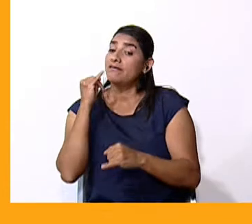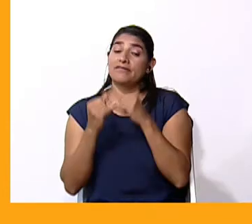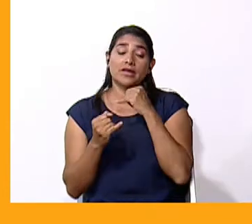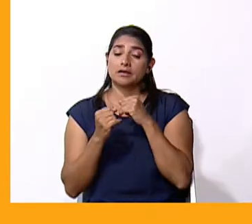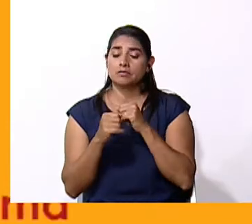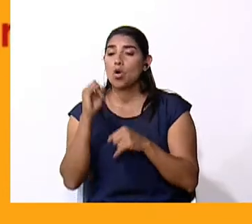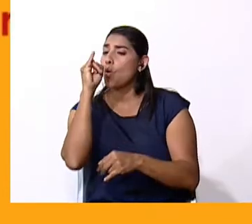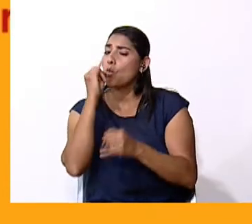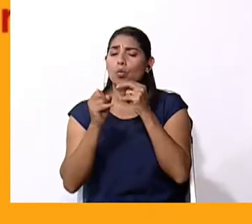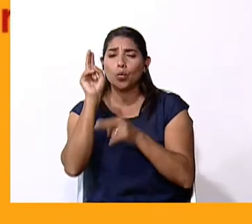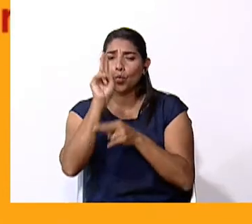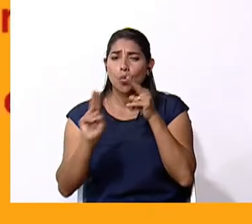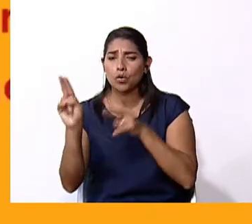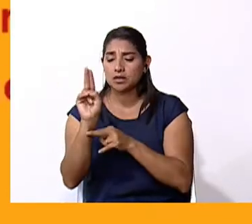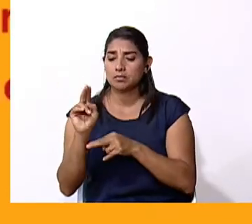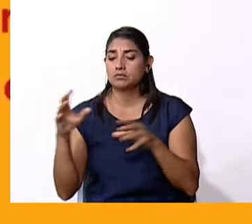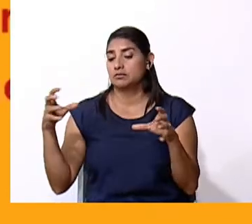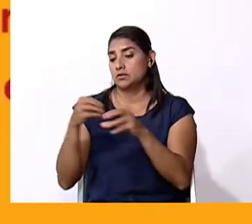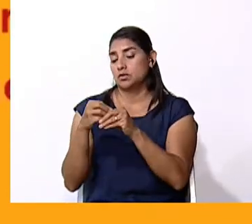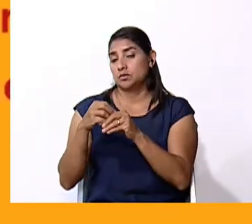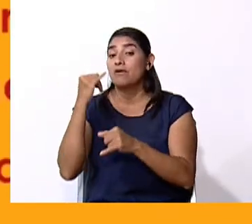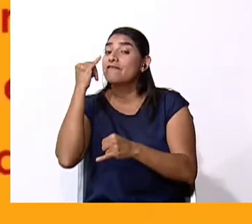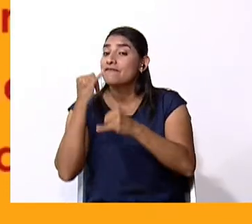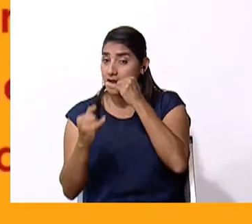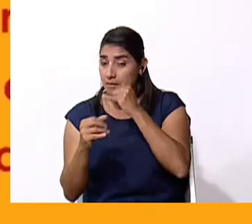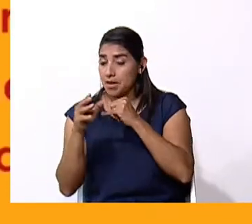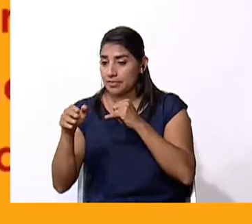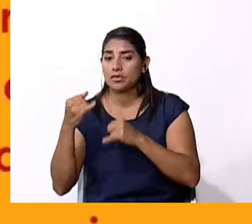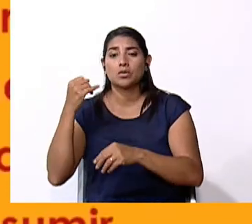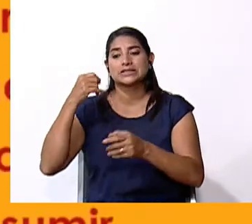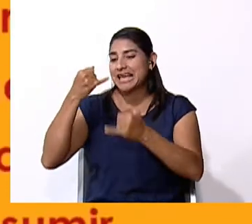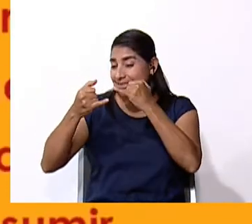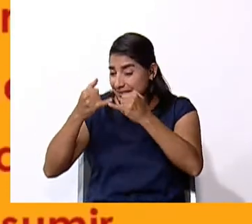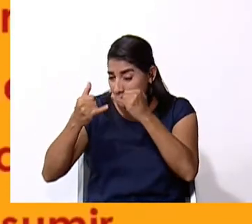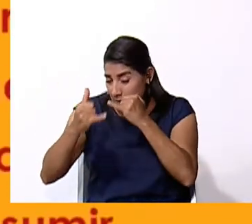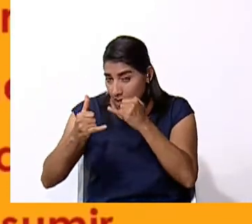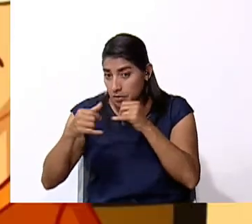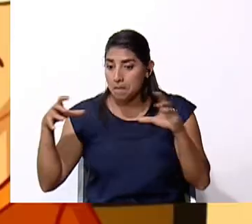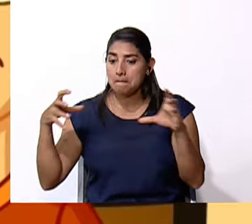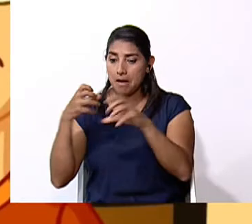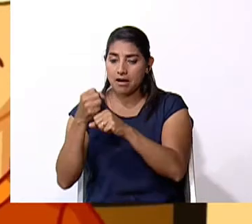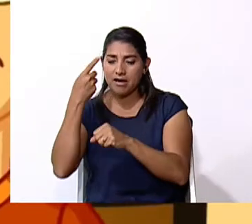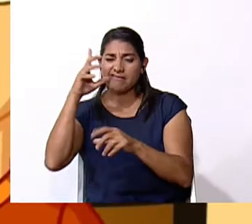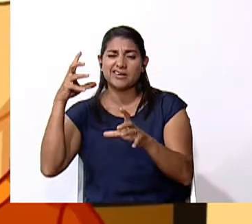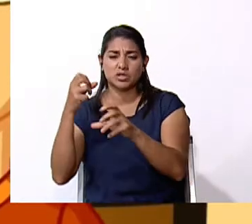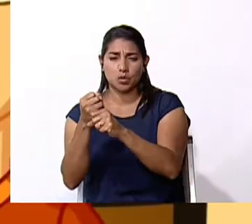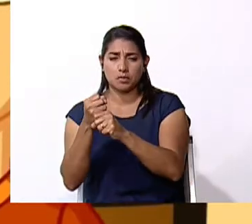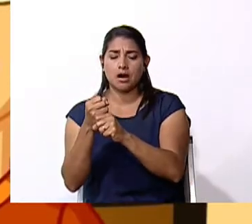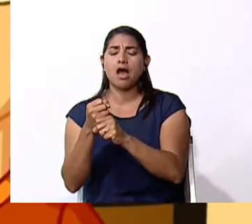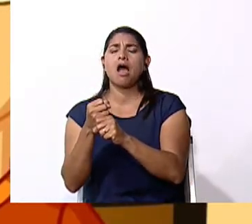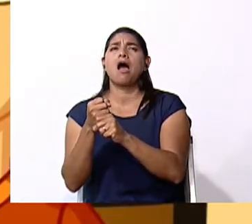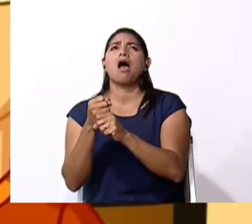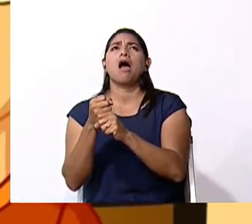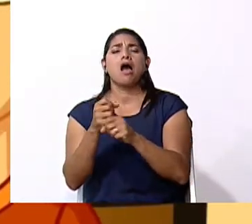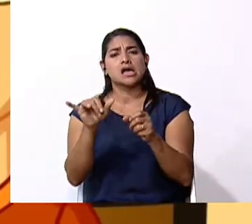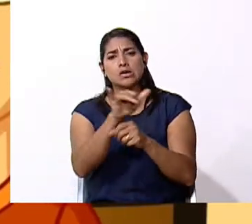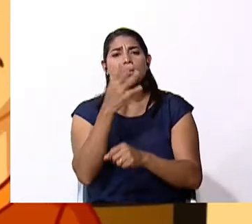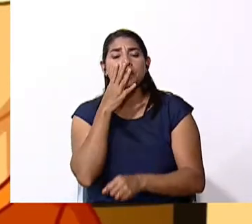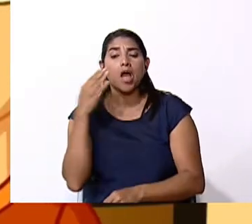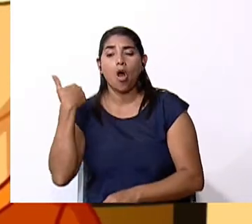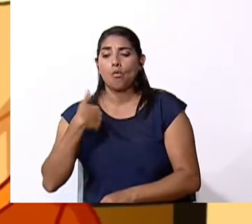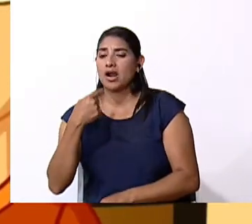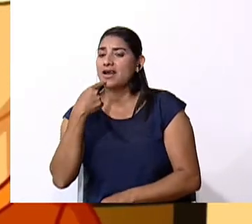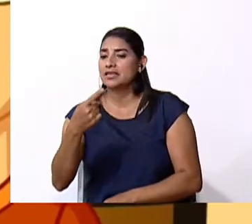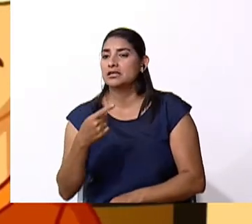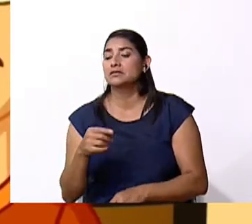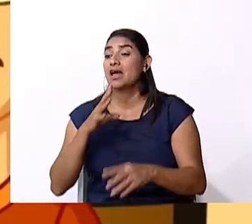por último, en suma, finalmente, terminando, para resumir. Ah, como mi abuelo le dice a mi abuela